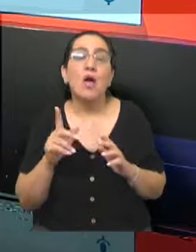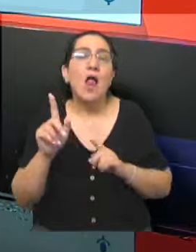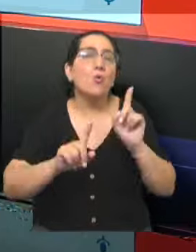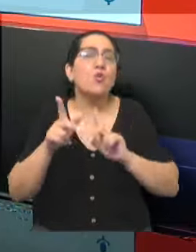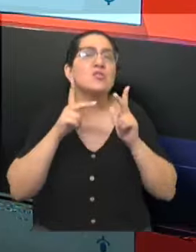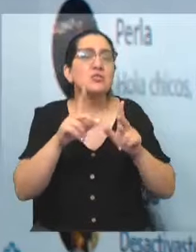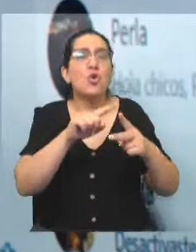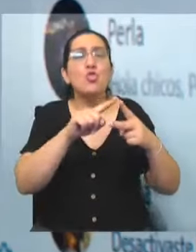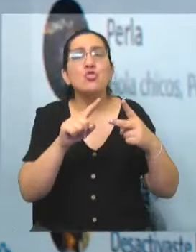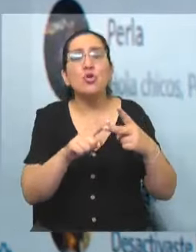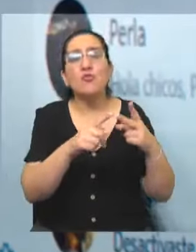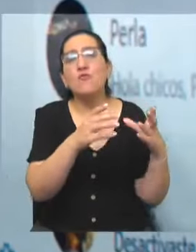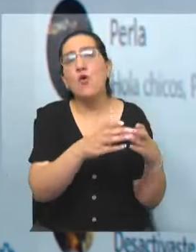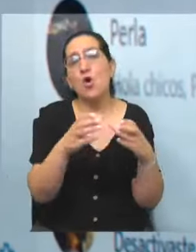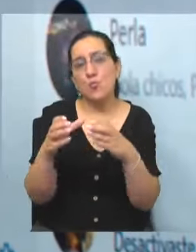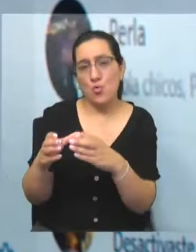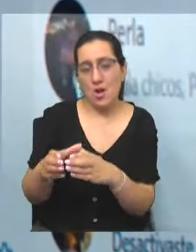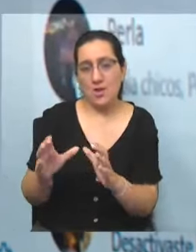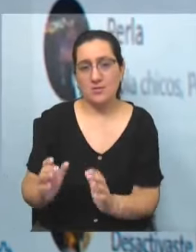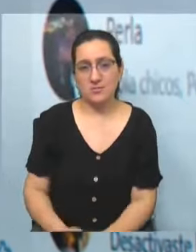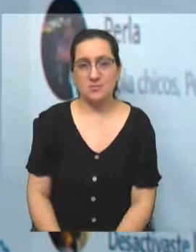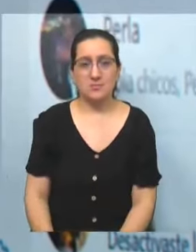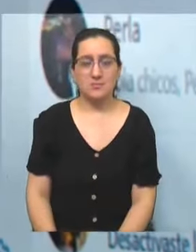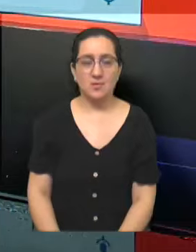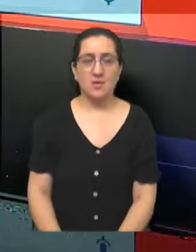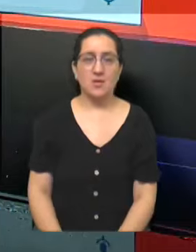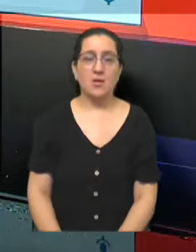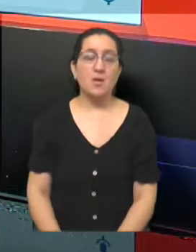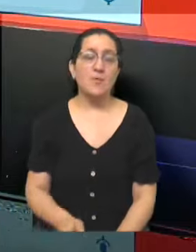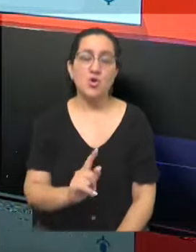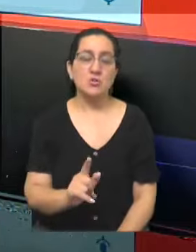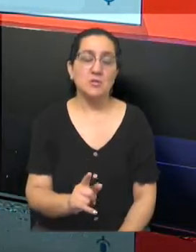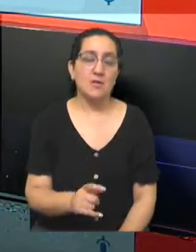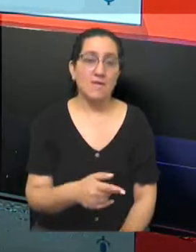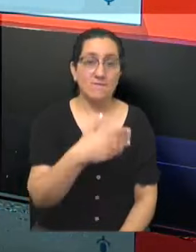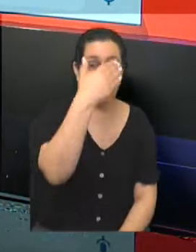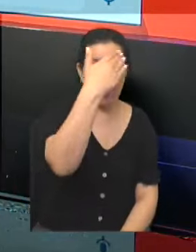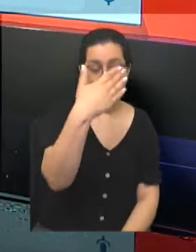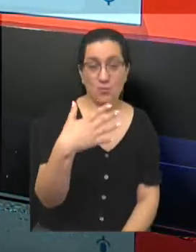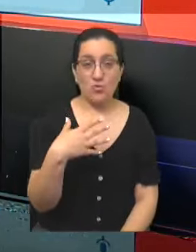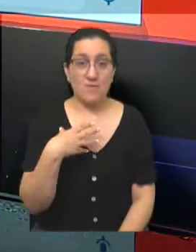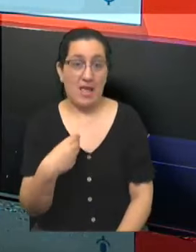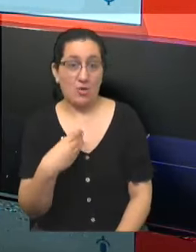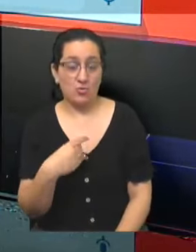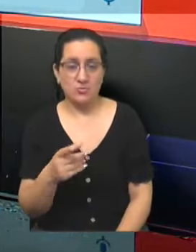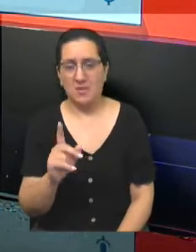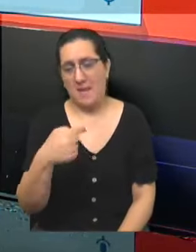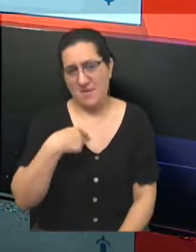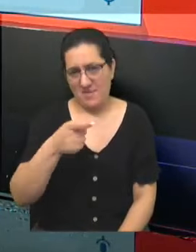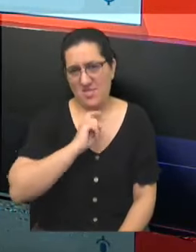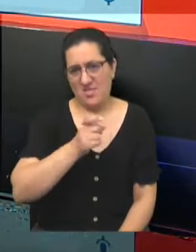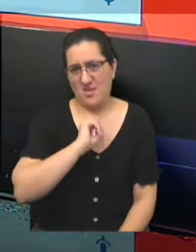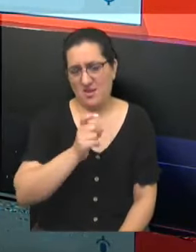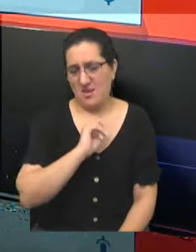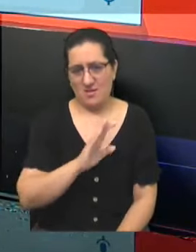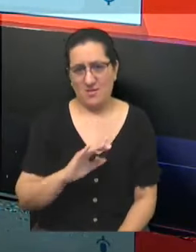uno puede haber frente amplistas que voten la otra fórmula y de los blancos que voten al frente amplio. Es mentira. Es Partido Nacional